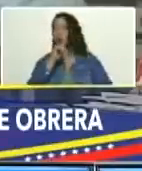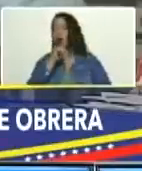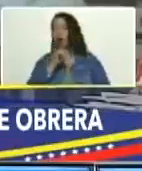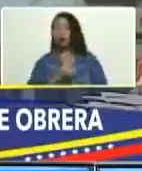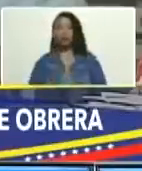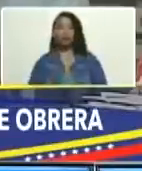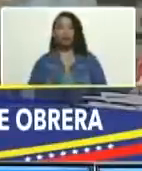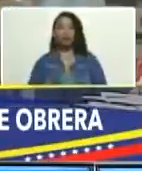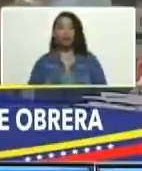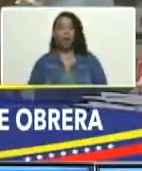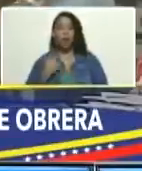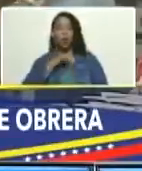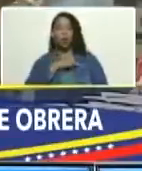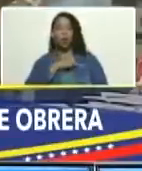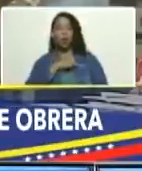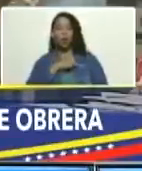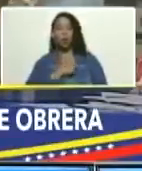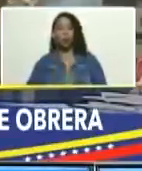Si estamos